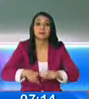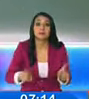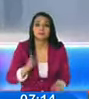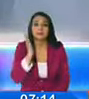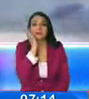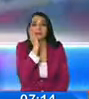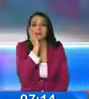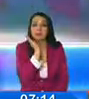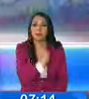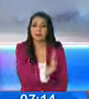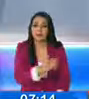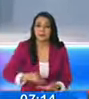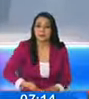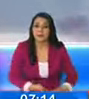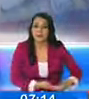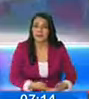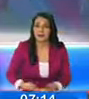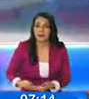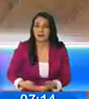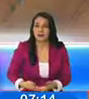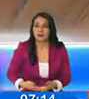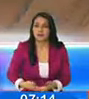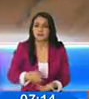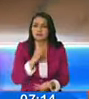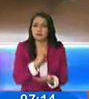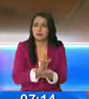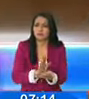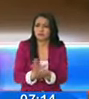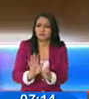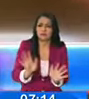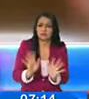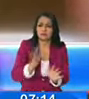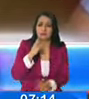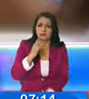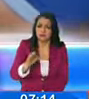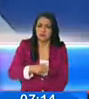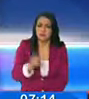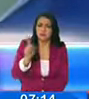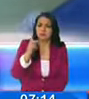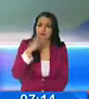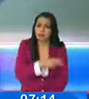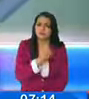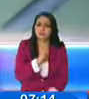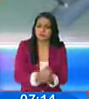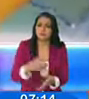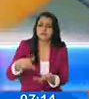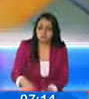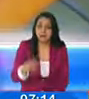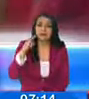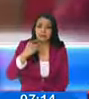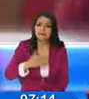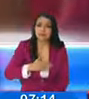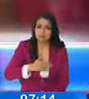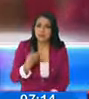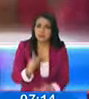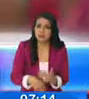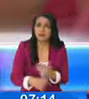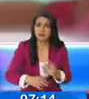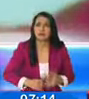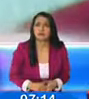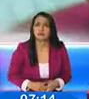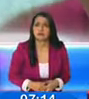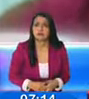de aquella bebé secuestrada, se niega a reconocer este examen e insiste en que la niña es su hija. Aquí no